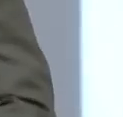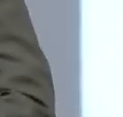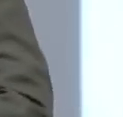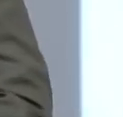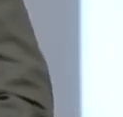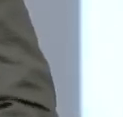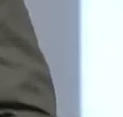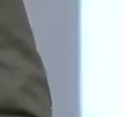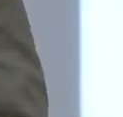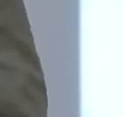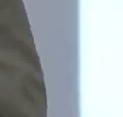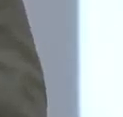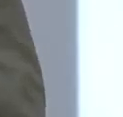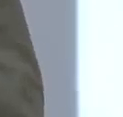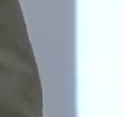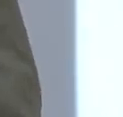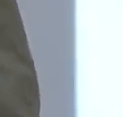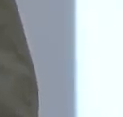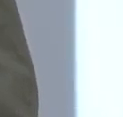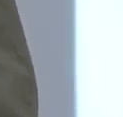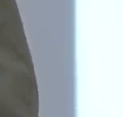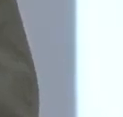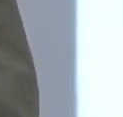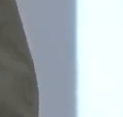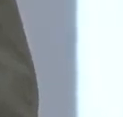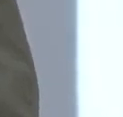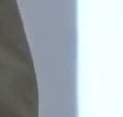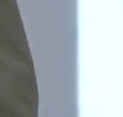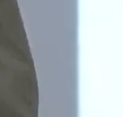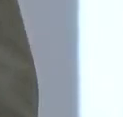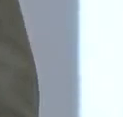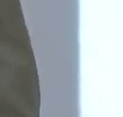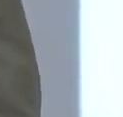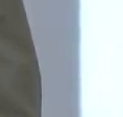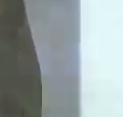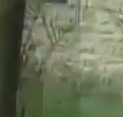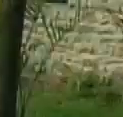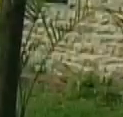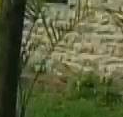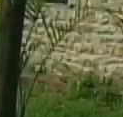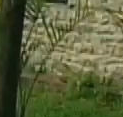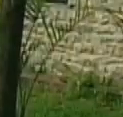En esta hora nos conectamos con Indira López, información de último minuto. Adelante, Indira.